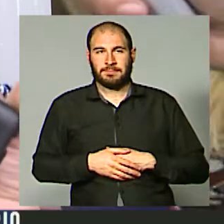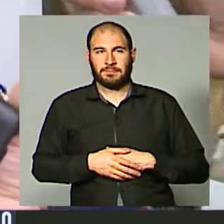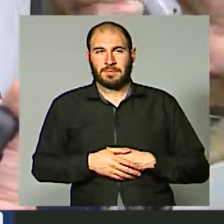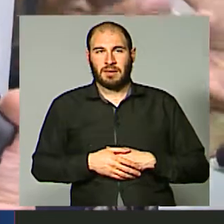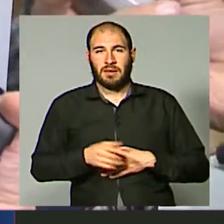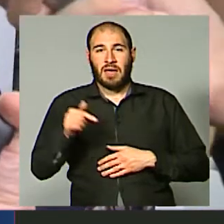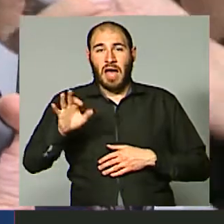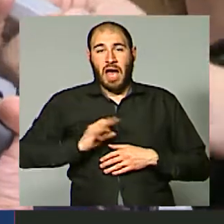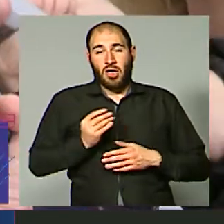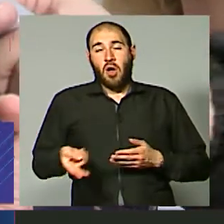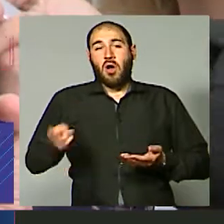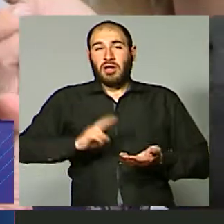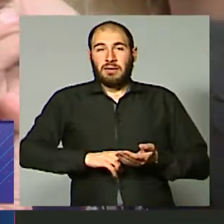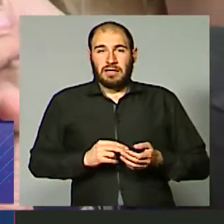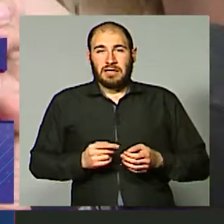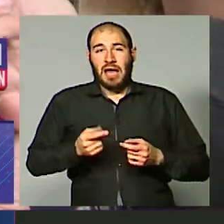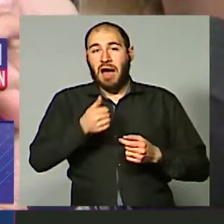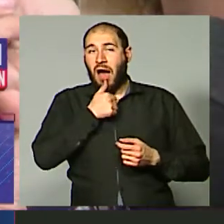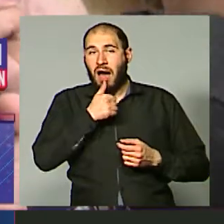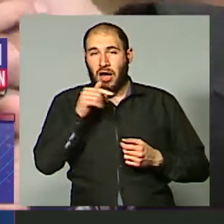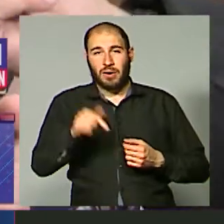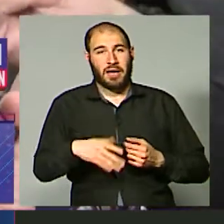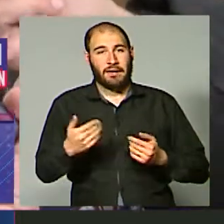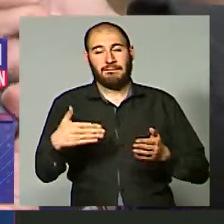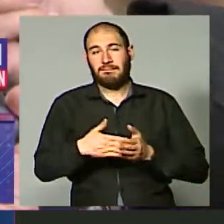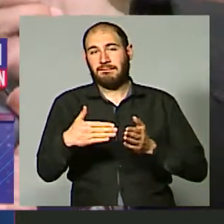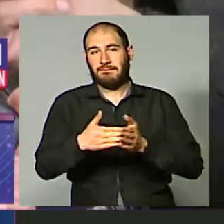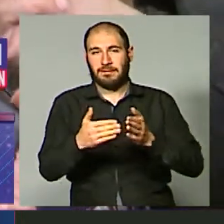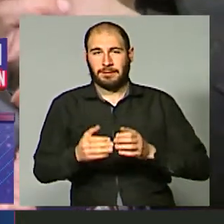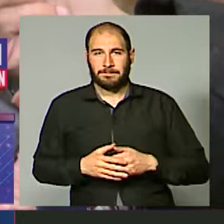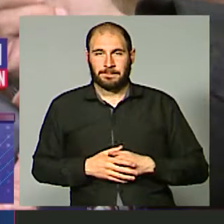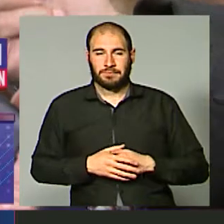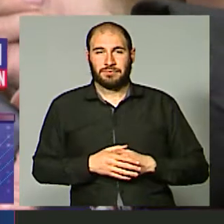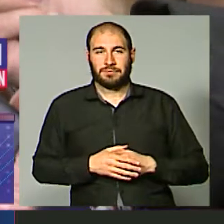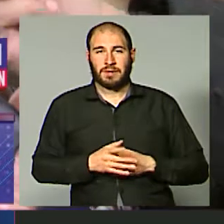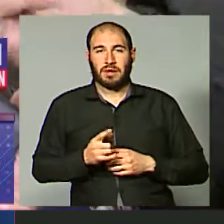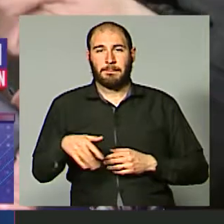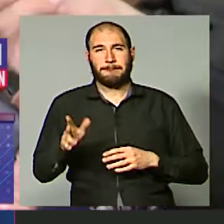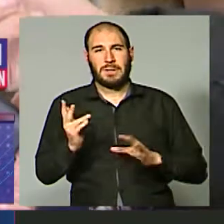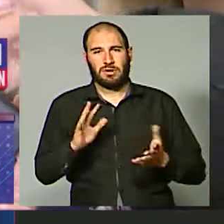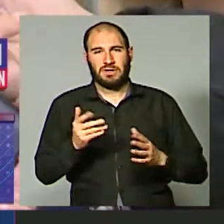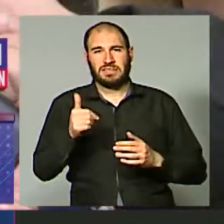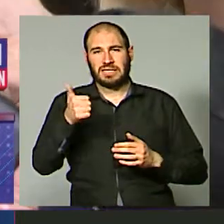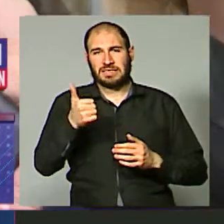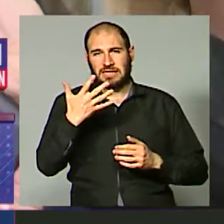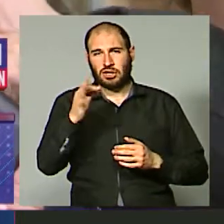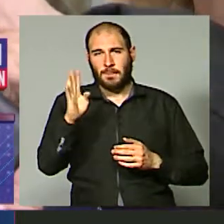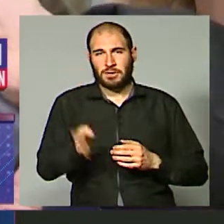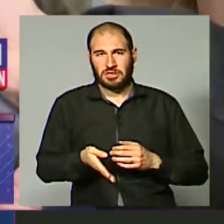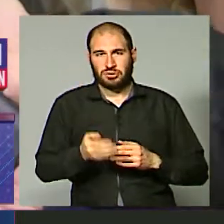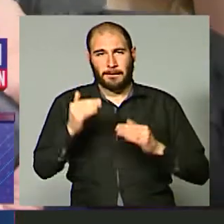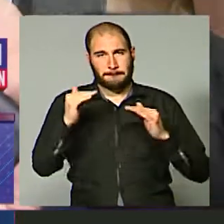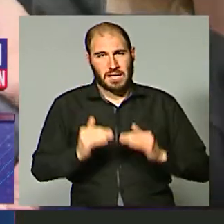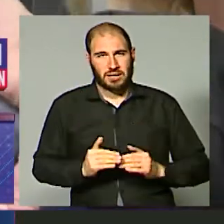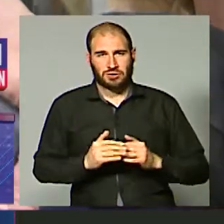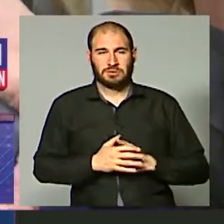Es un año más donde realmente el recurso hídrico empieza a restringirse y vamos a estar en el orden del 65% o